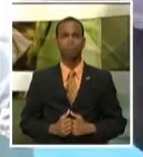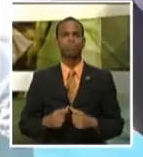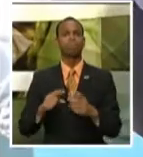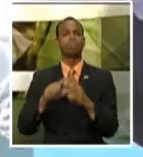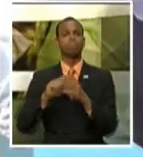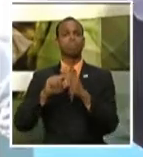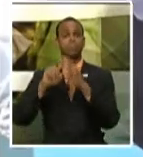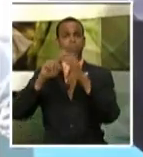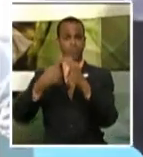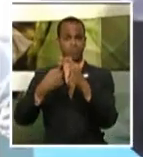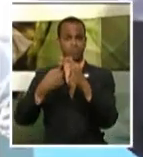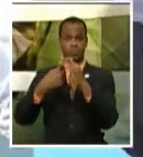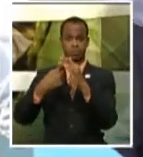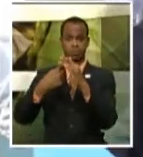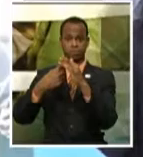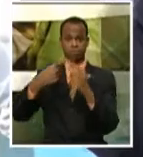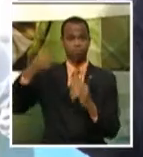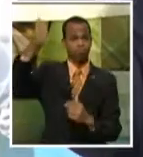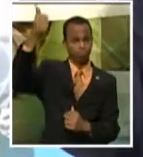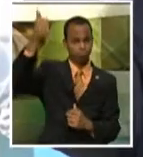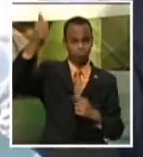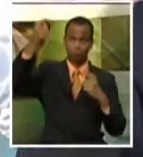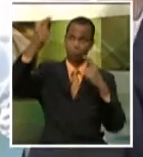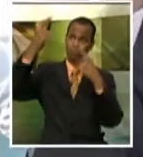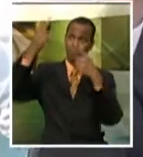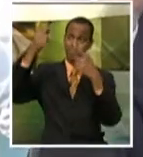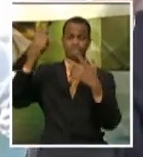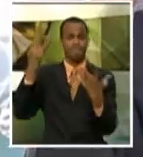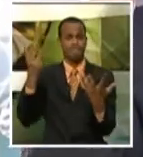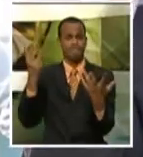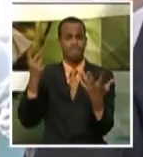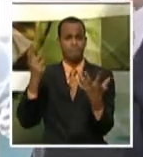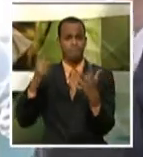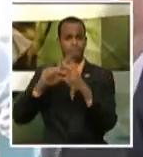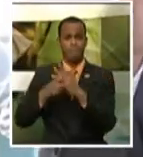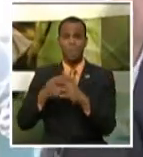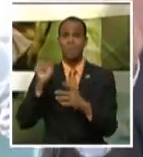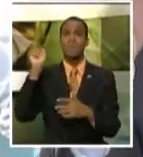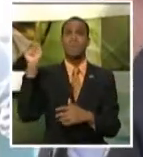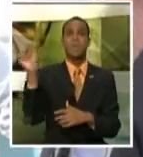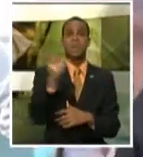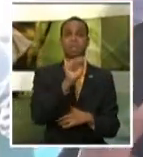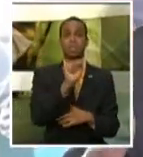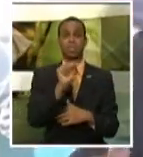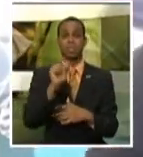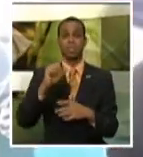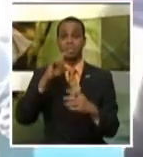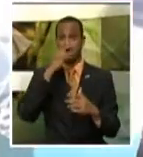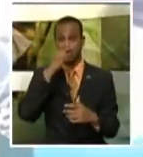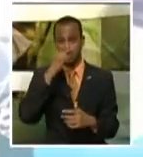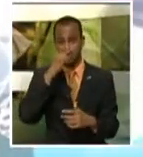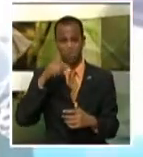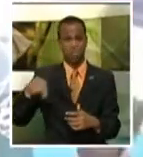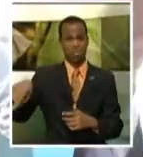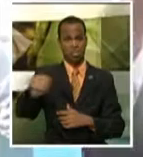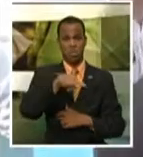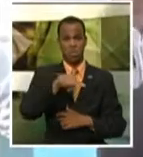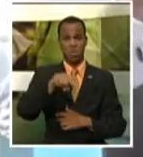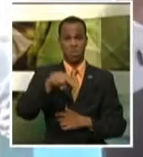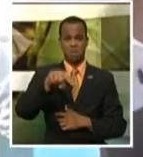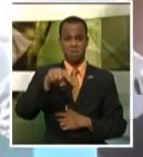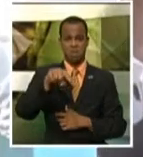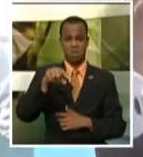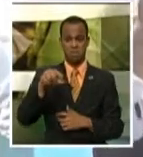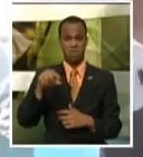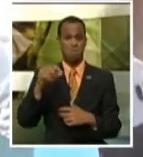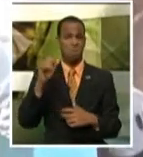Comenzamos por arriba, con aquellos niños que habían abandonado la educación y que ya eran